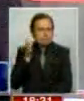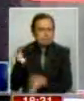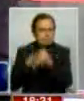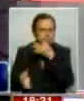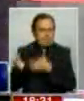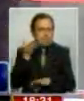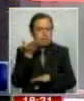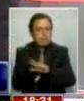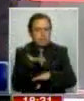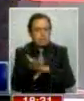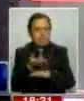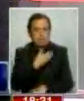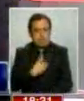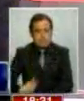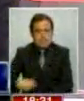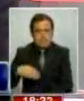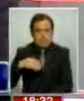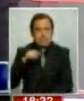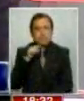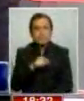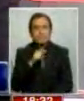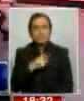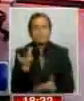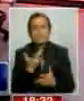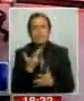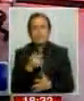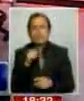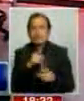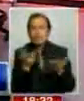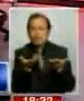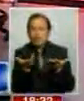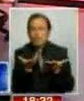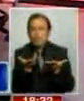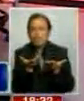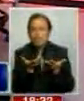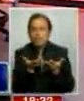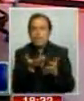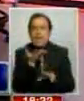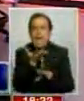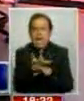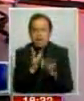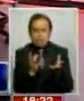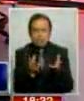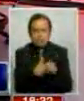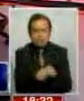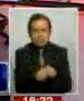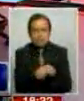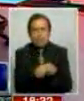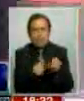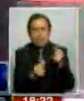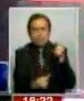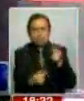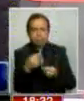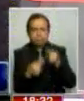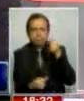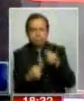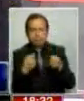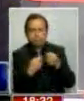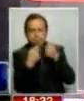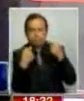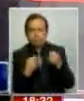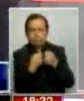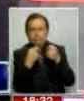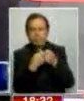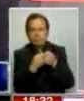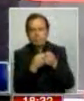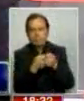hecho al Ejecutivo, es no en el fondo. Bueno, hay un pequeño grupo que efectivamente discute el fondo. Y